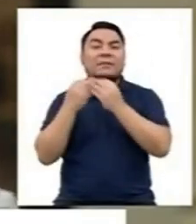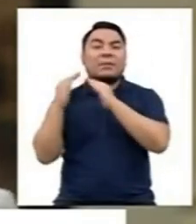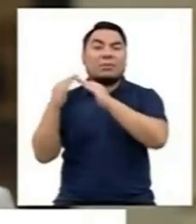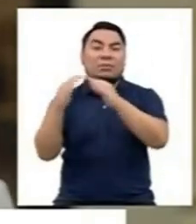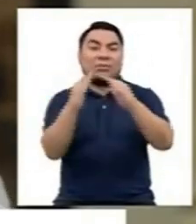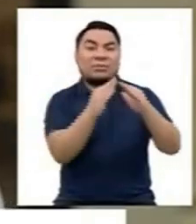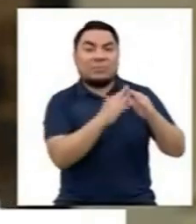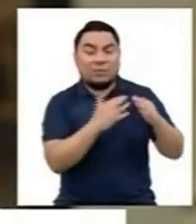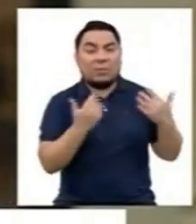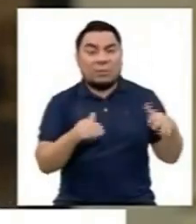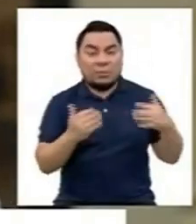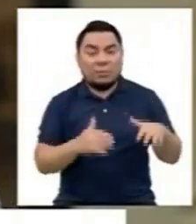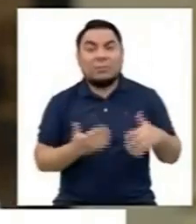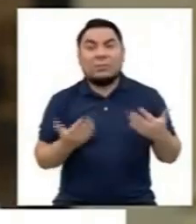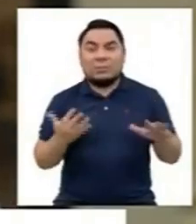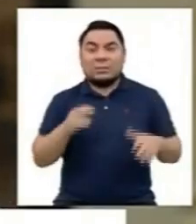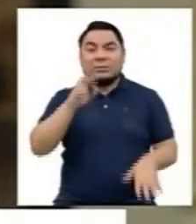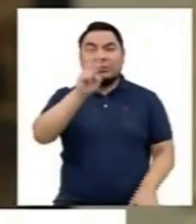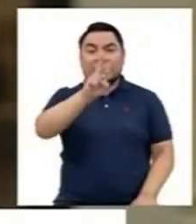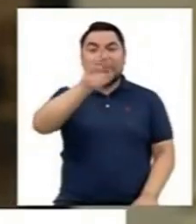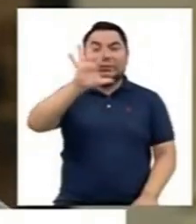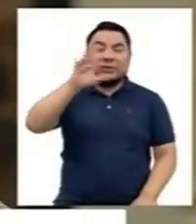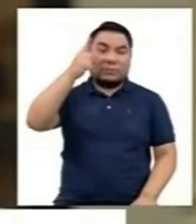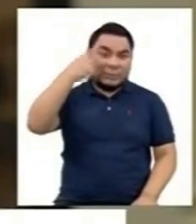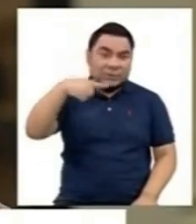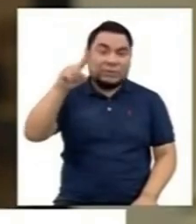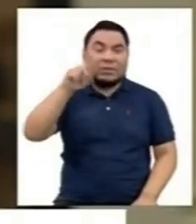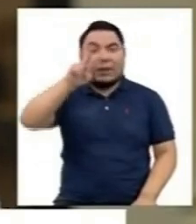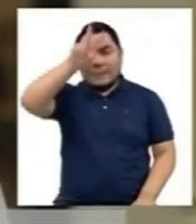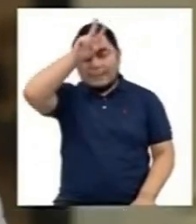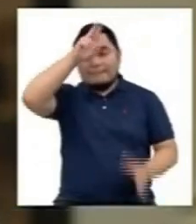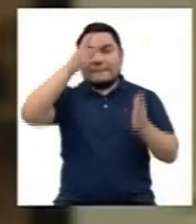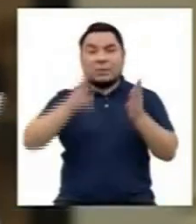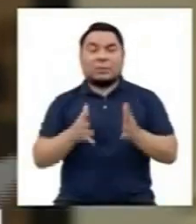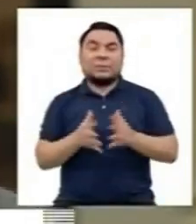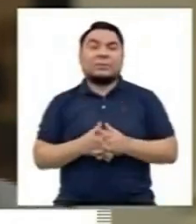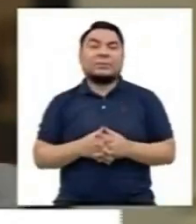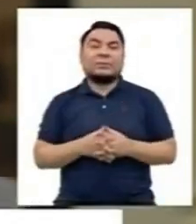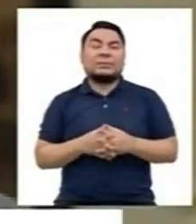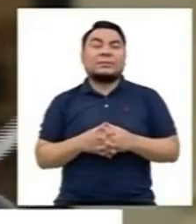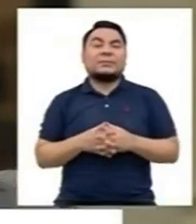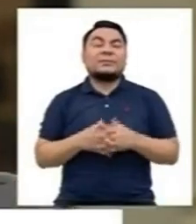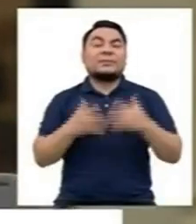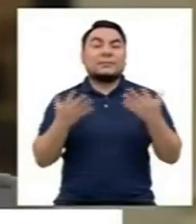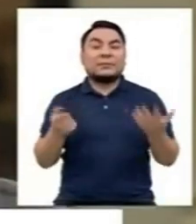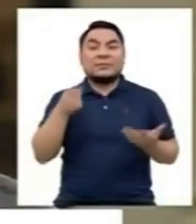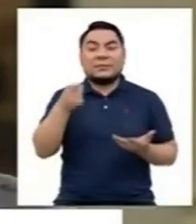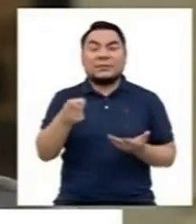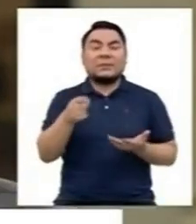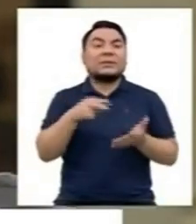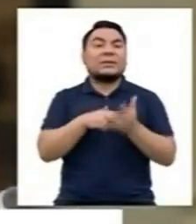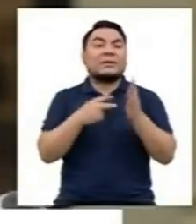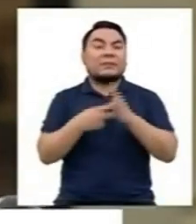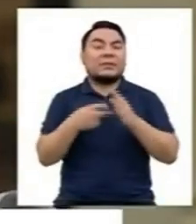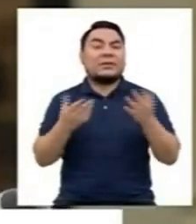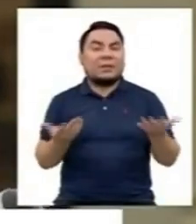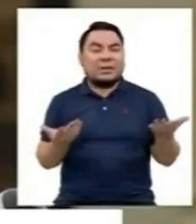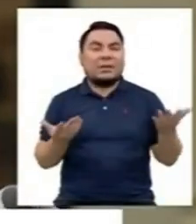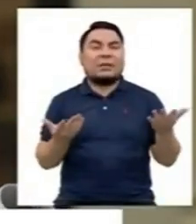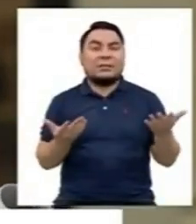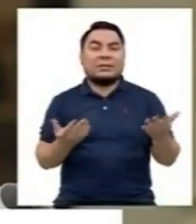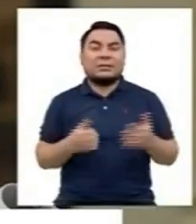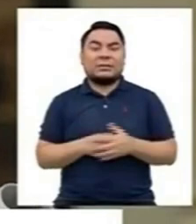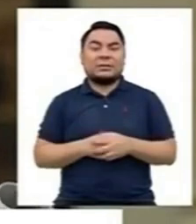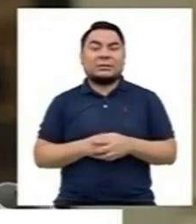atenderlos. Yo imagino que también su embajada va a tener que trabajar con esto muchísimo. ¿Por qué? Recordemos, es obligación de cada país velar por